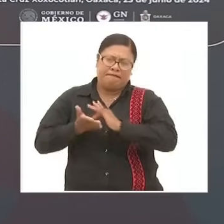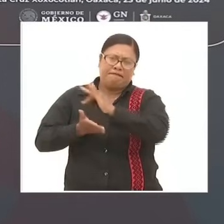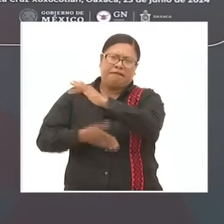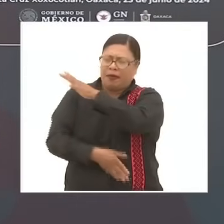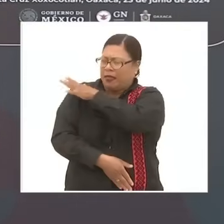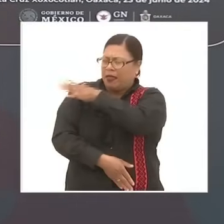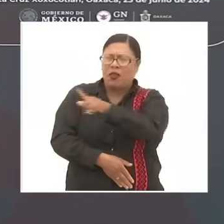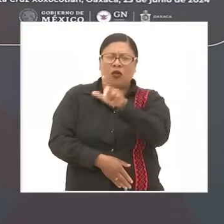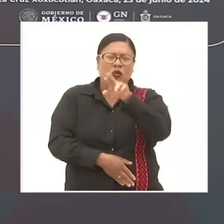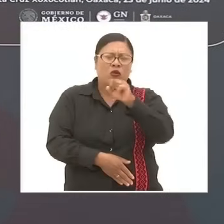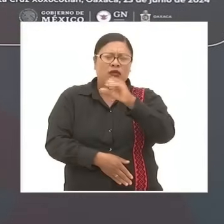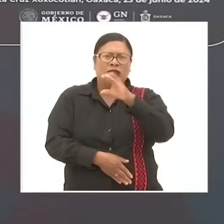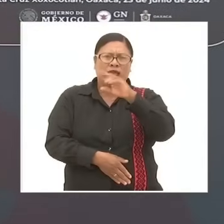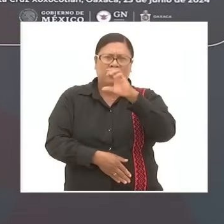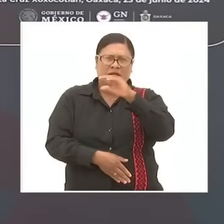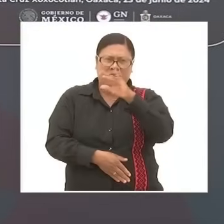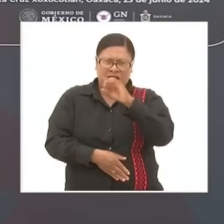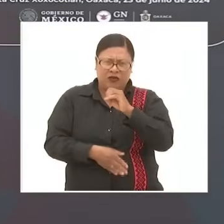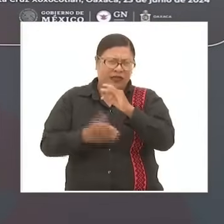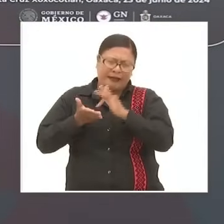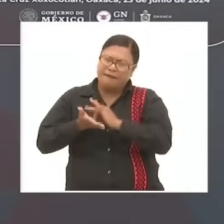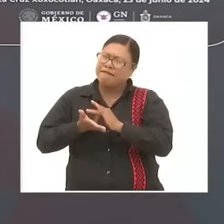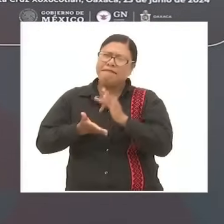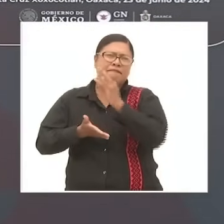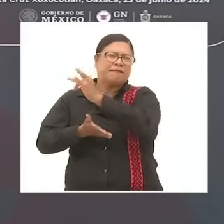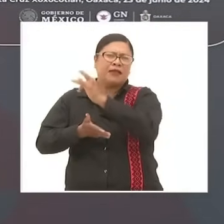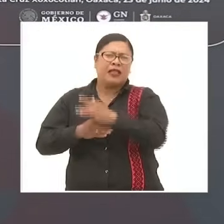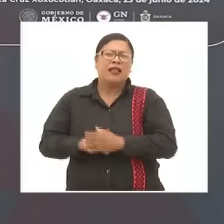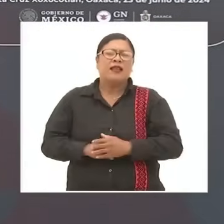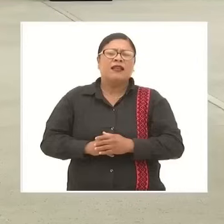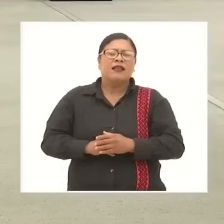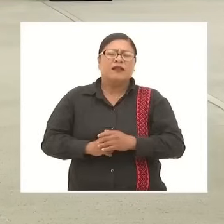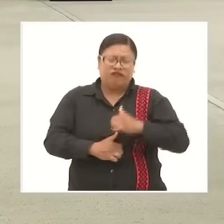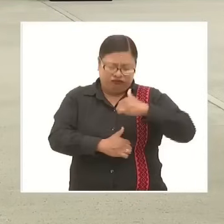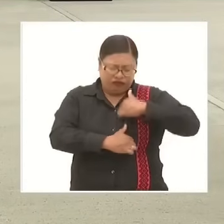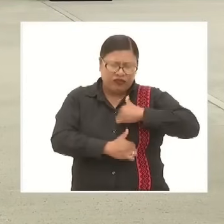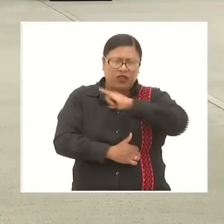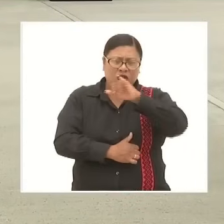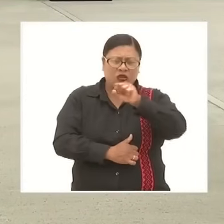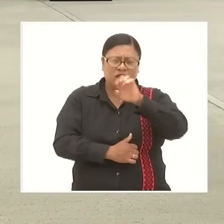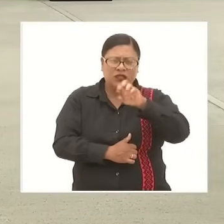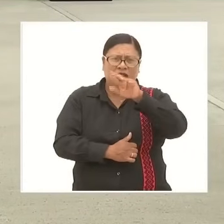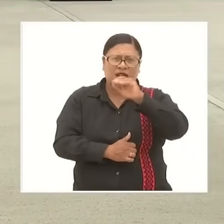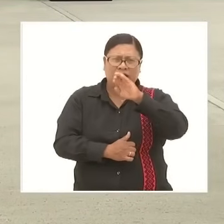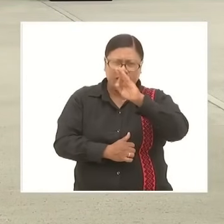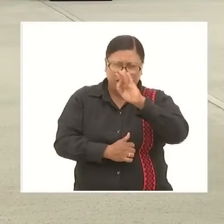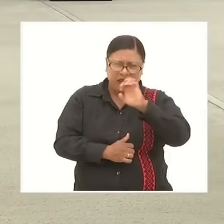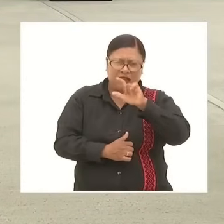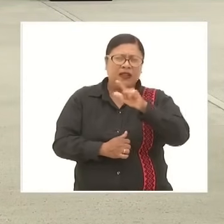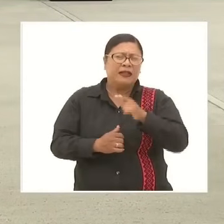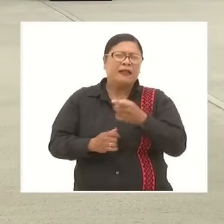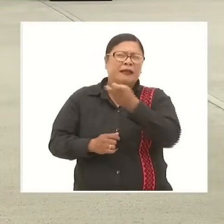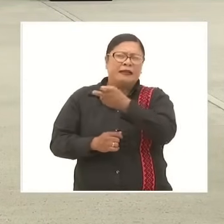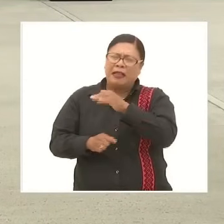Luis Crescencio Sandoval. Gracias al almirante José Rafael Ojeda por lo que le han